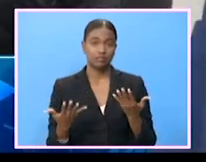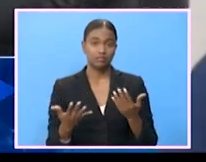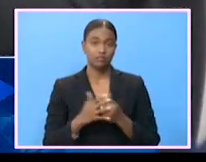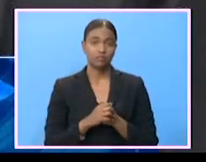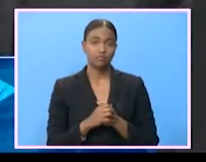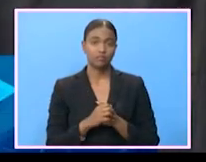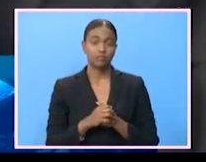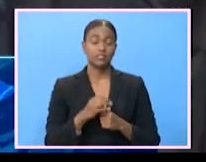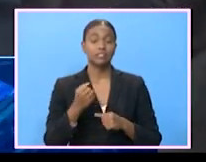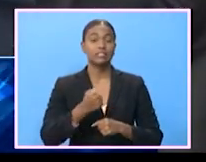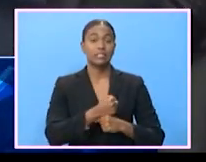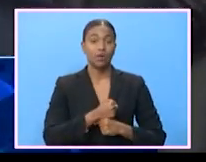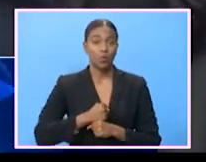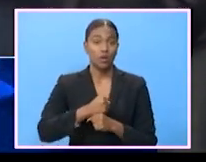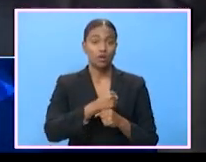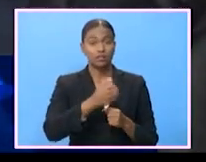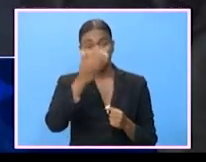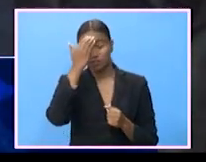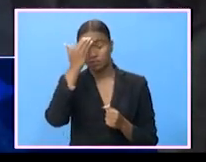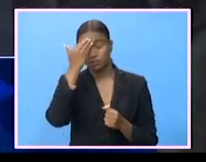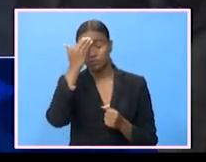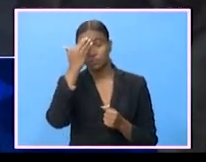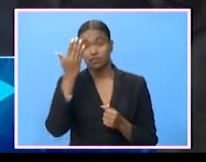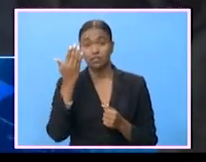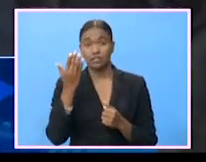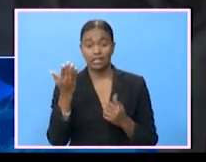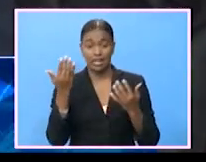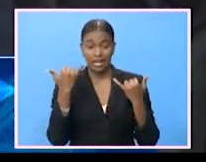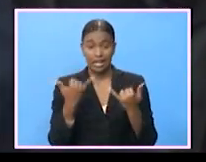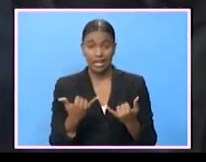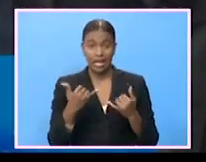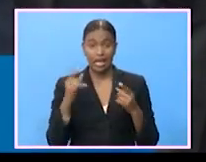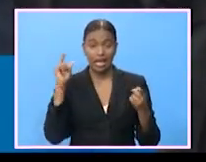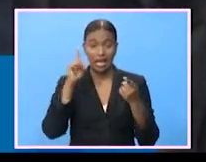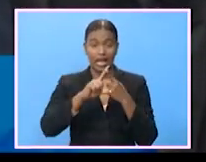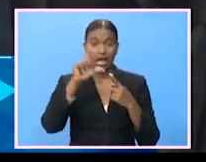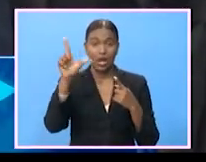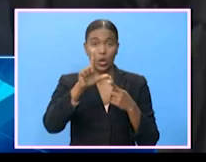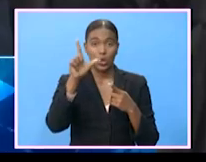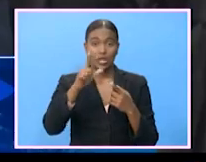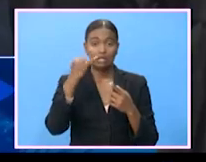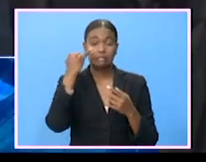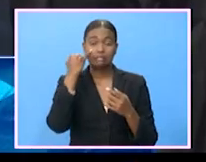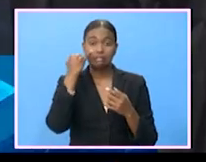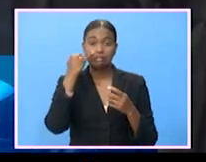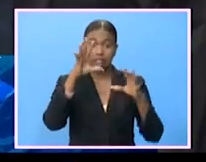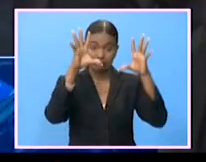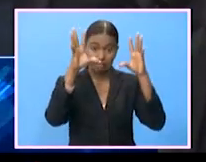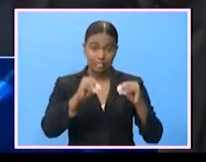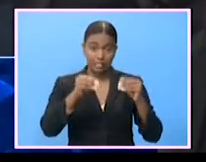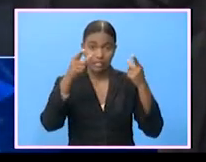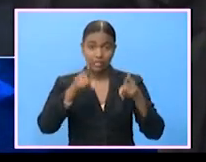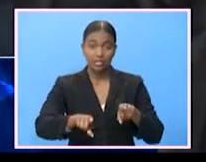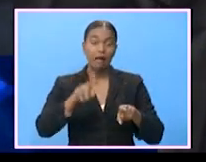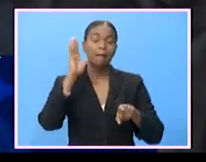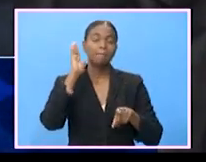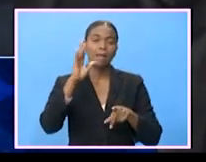la seguridad de que de aquí al lunes, si hay déficit, será